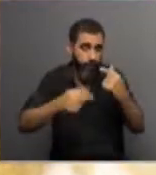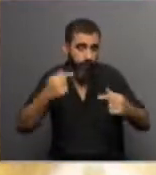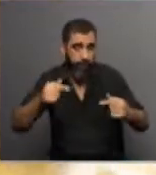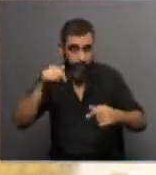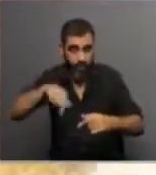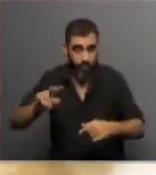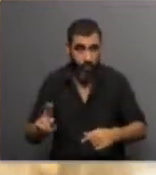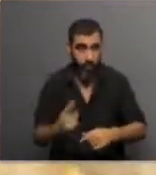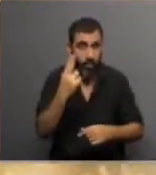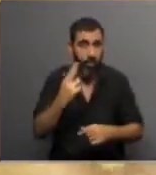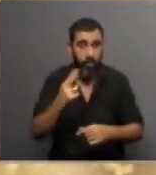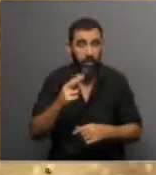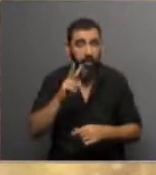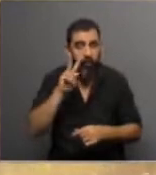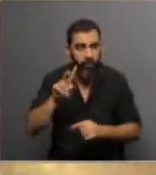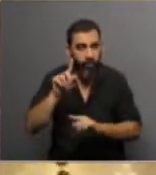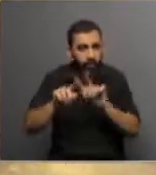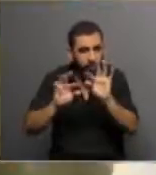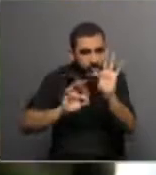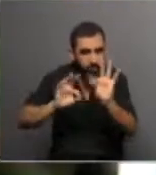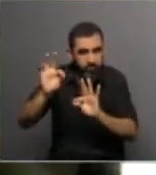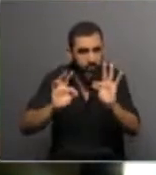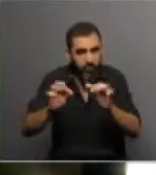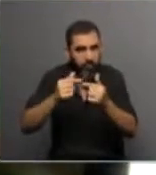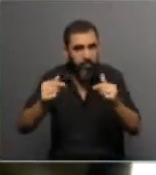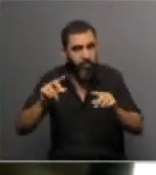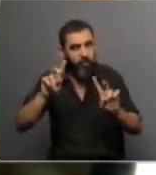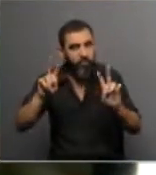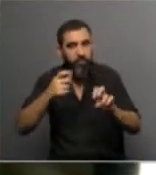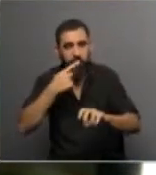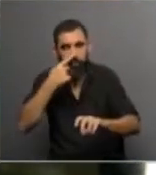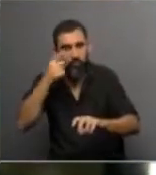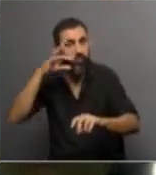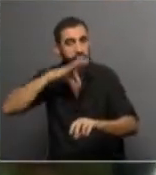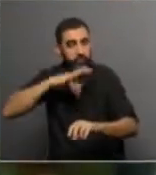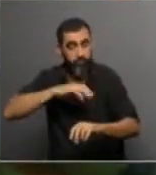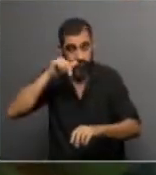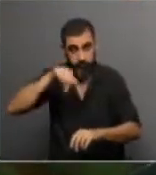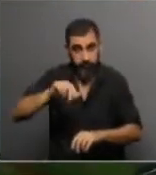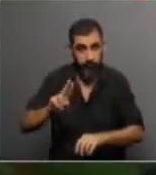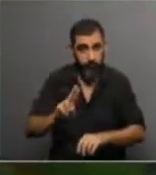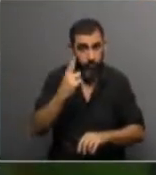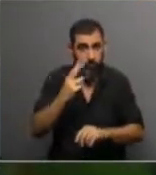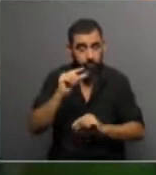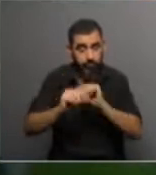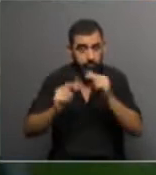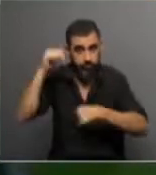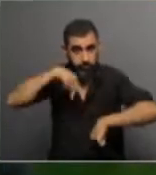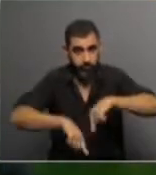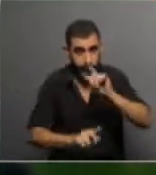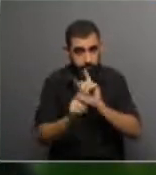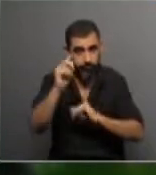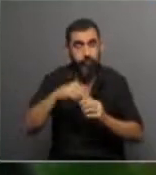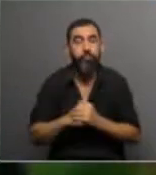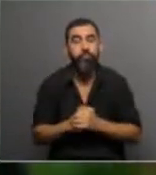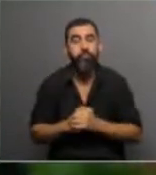ocurridos en el país, fuimos viendo algunos detalles, algunas cuestiones interesantes de los virus que vienen circulando en el país. Está